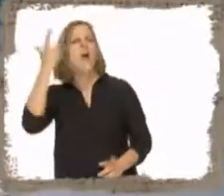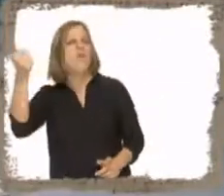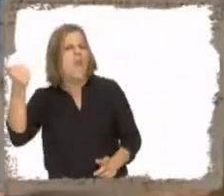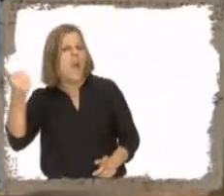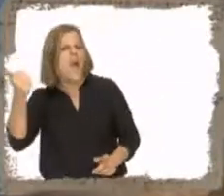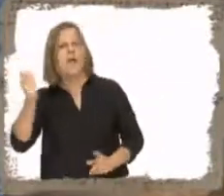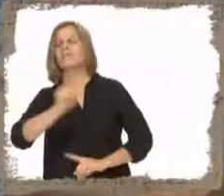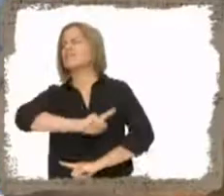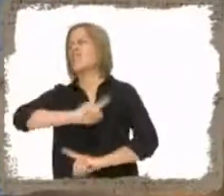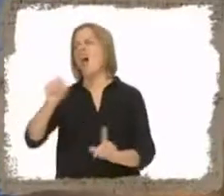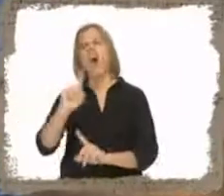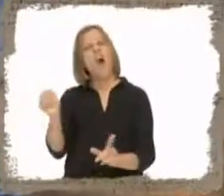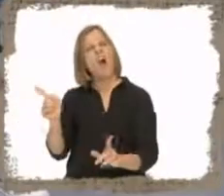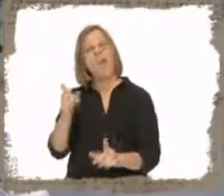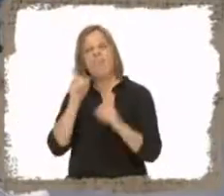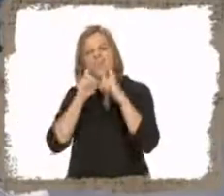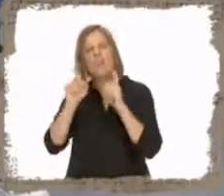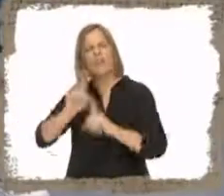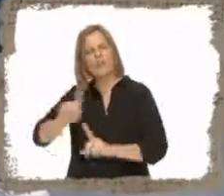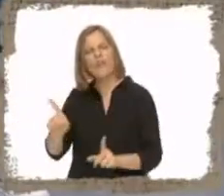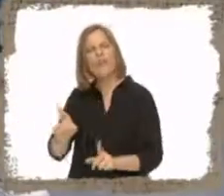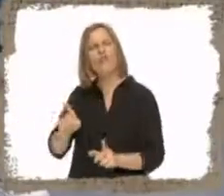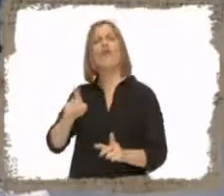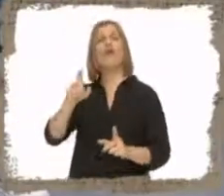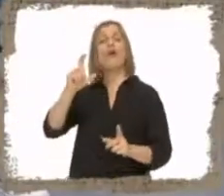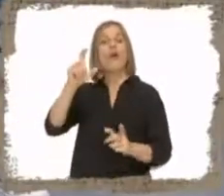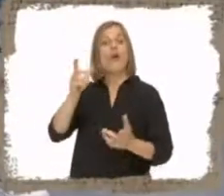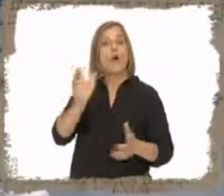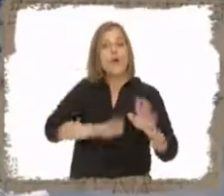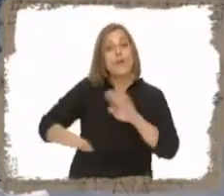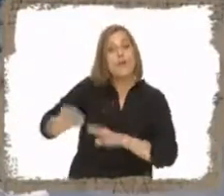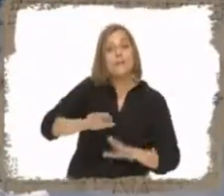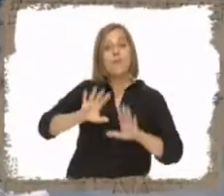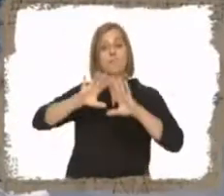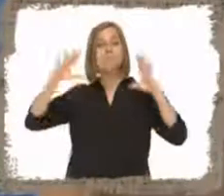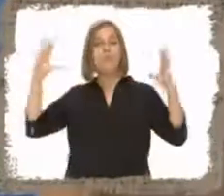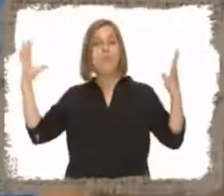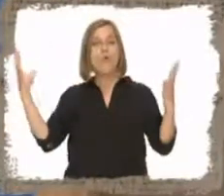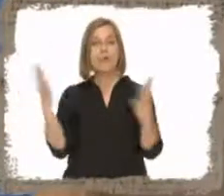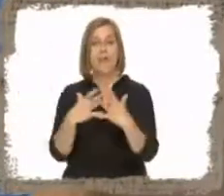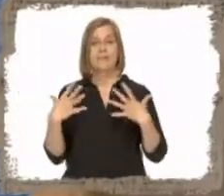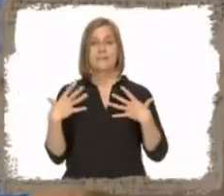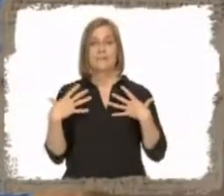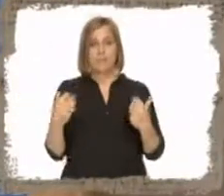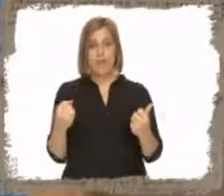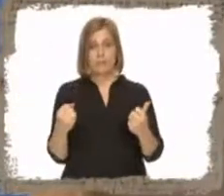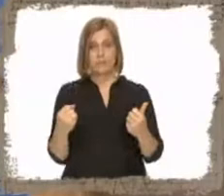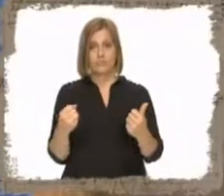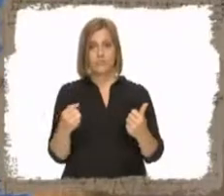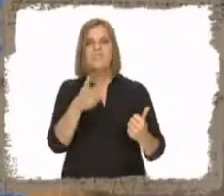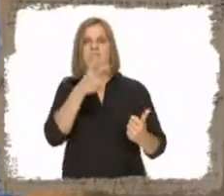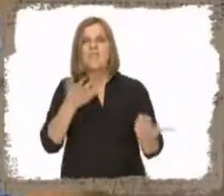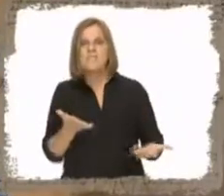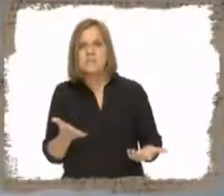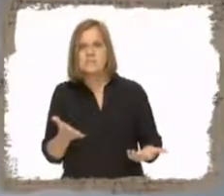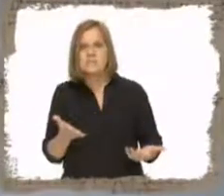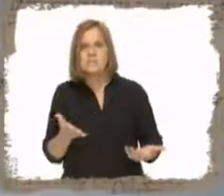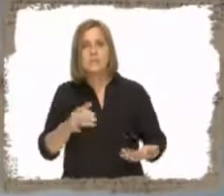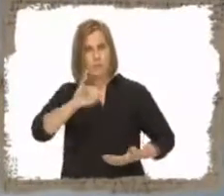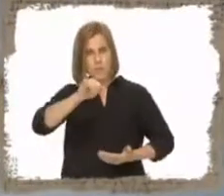Ay, no, Alfredo, la abuela no. Ah. Es la Organización Mundial de la Salud. ¿Qué les parece? Genial. ¿Sí? Sí.